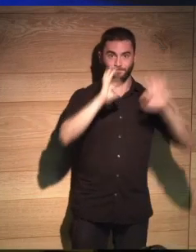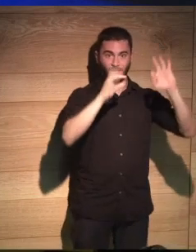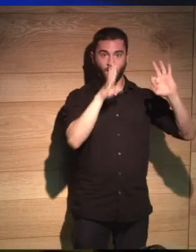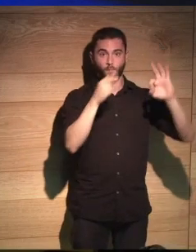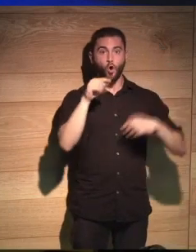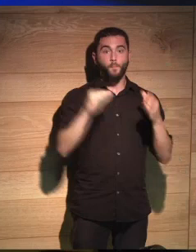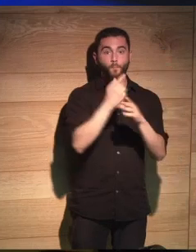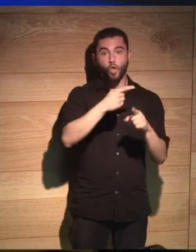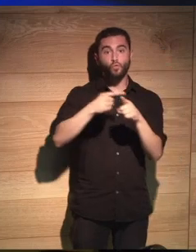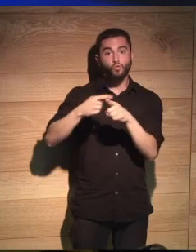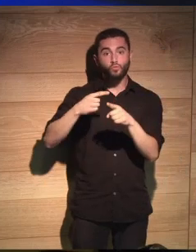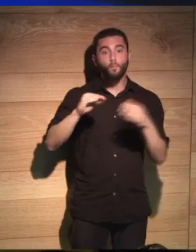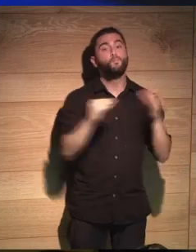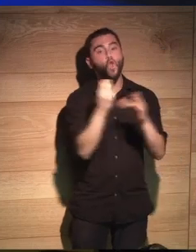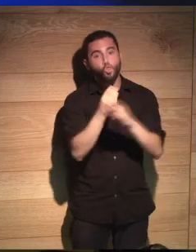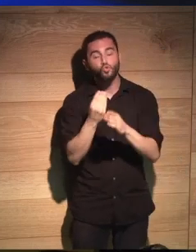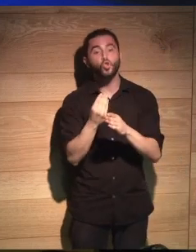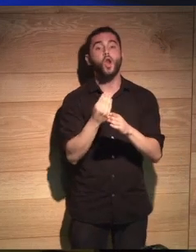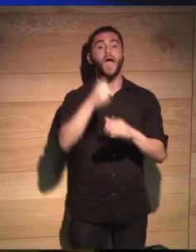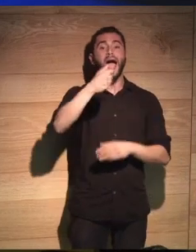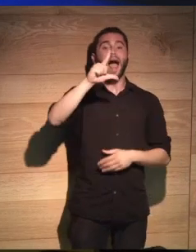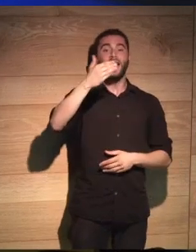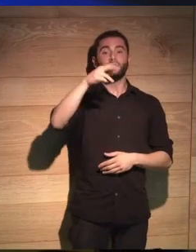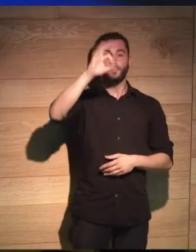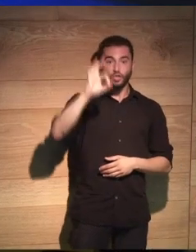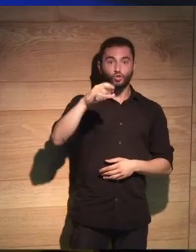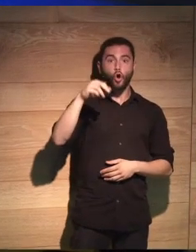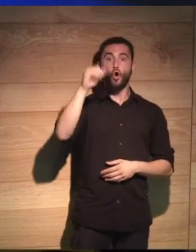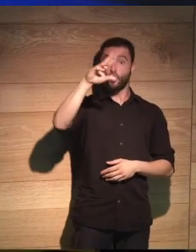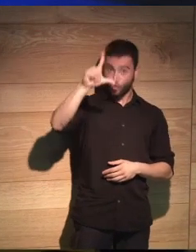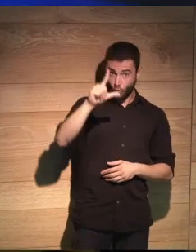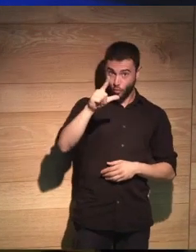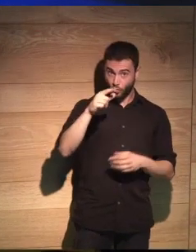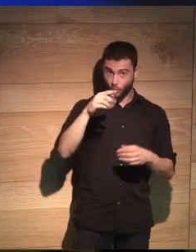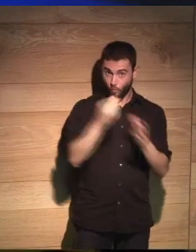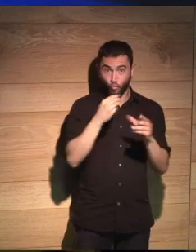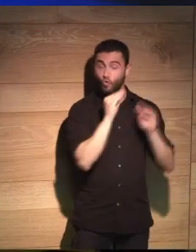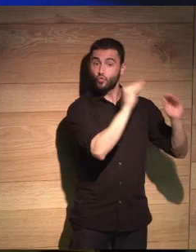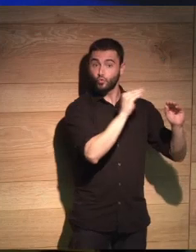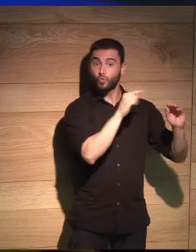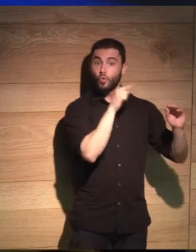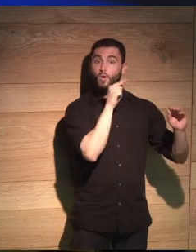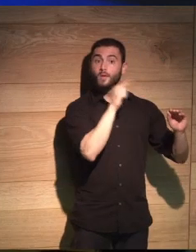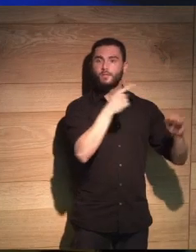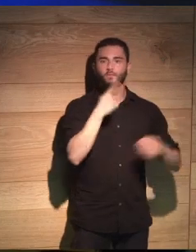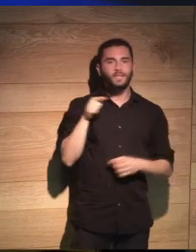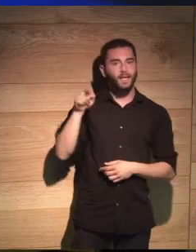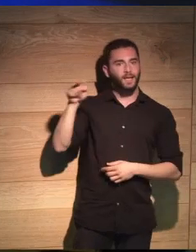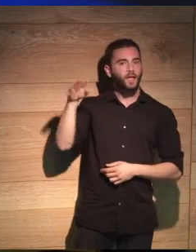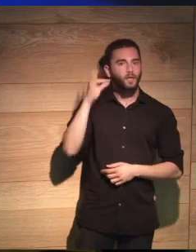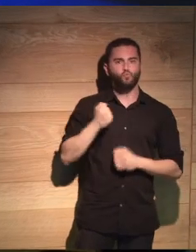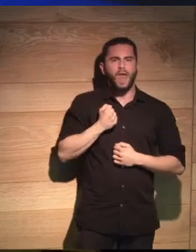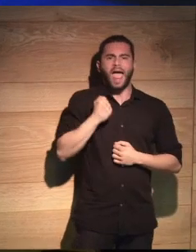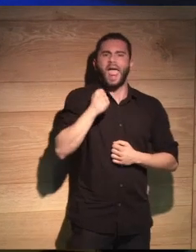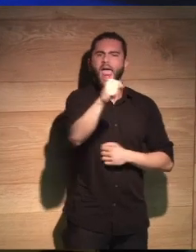el productor Alberto Rull me metió el malo en el cuerpo pensando que probablemente podría ser una heroína de película, y